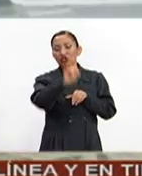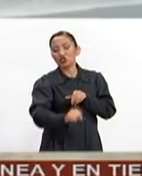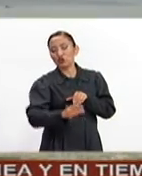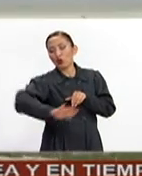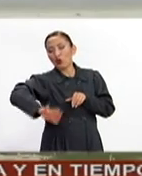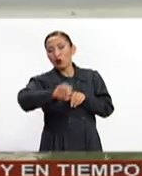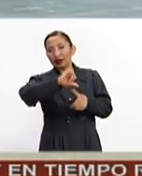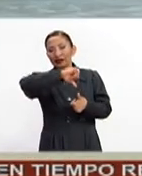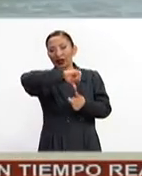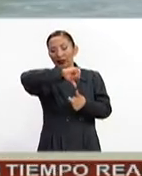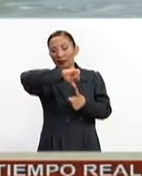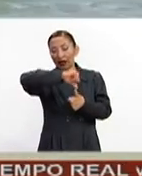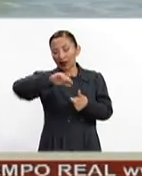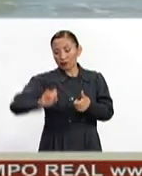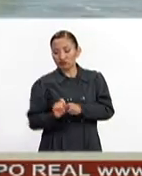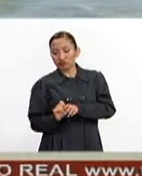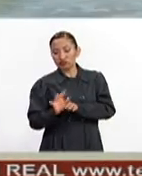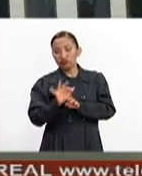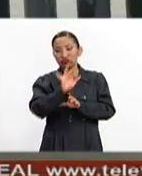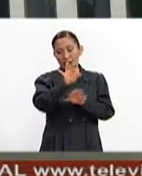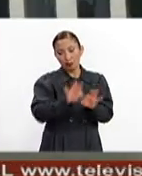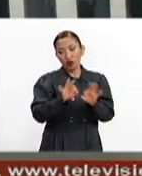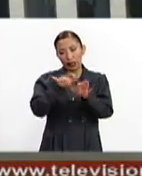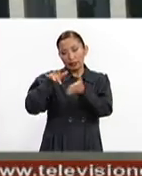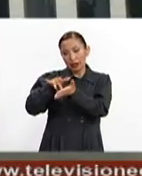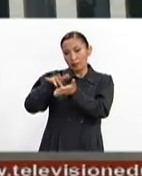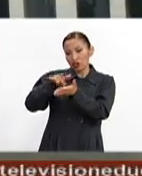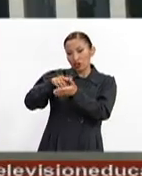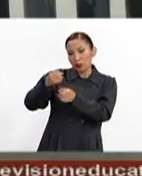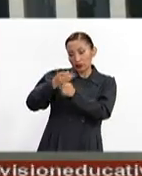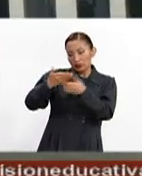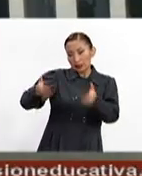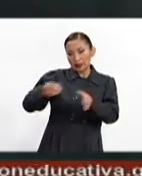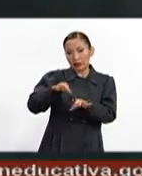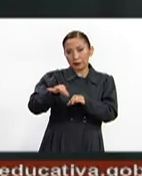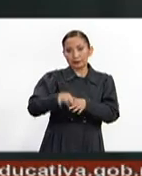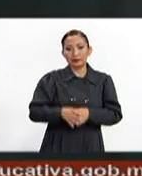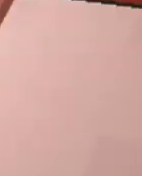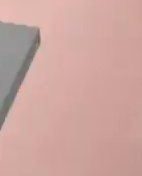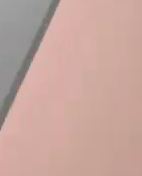en Centroamérica, donde es necesario brindar apoyo y oportunidades.